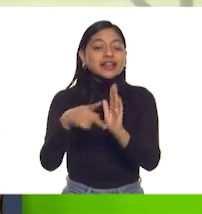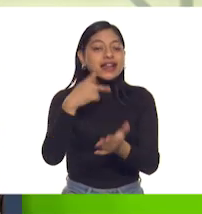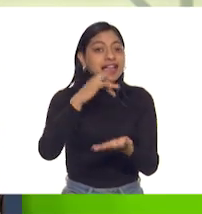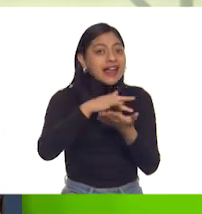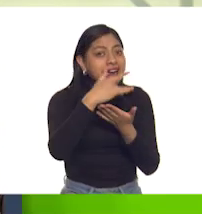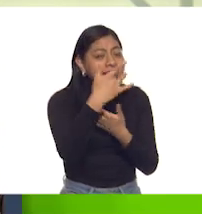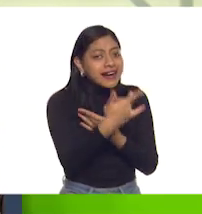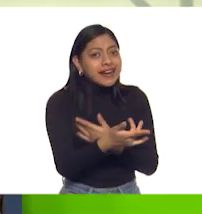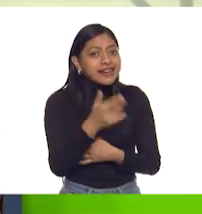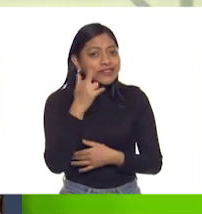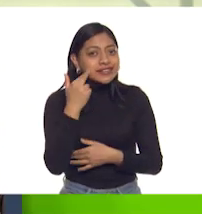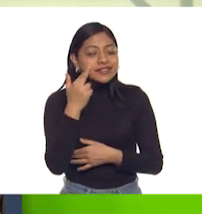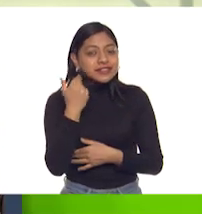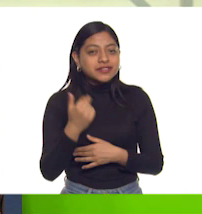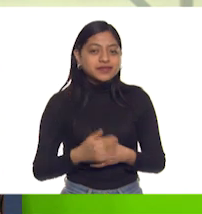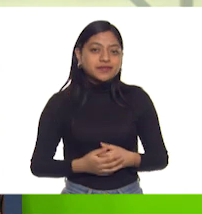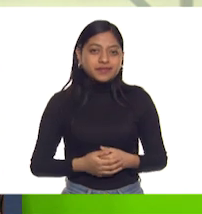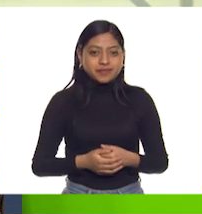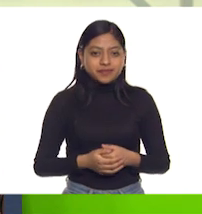Gracias, gracias.